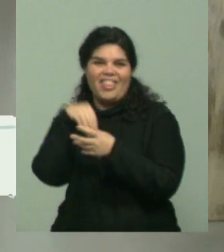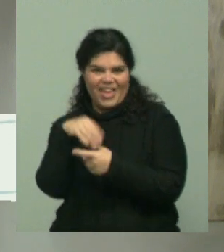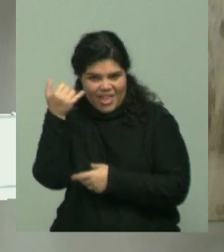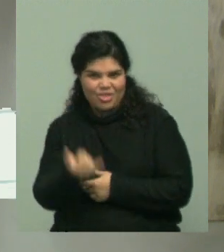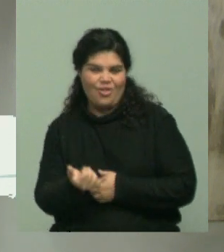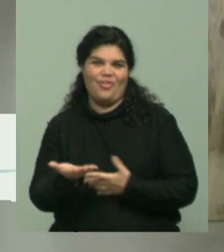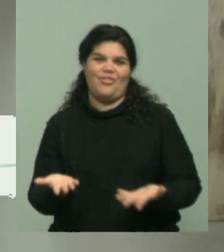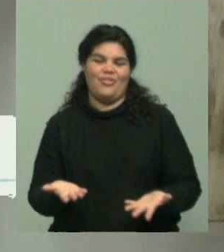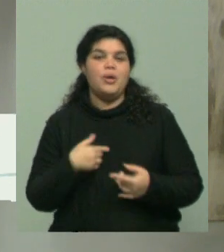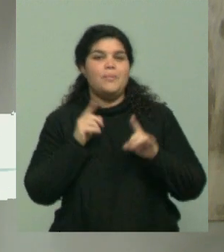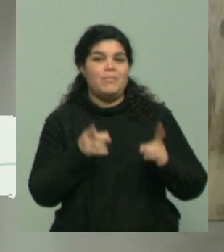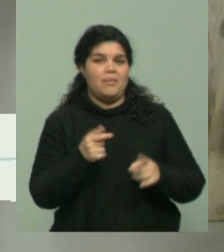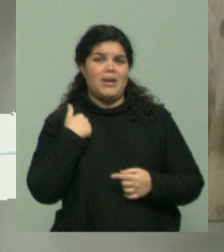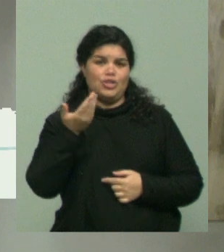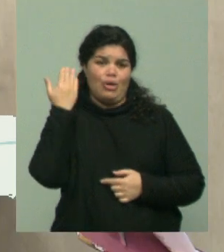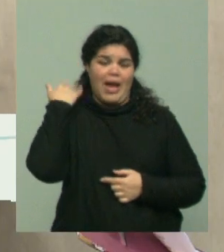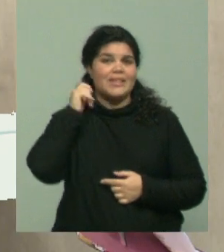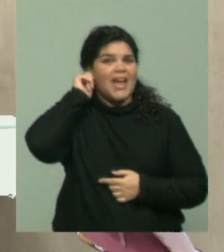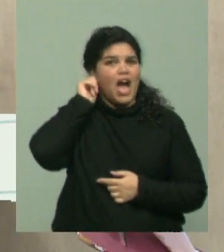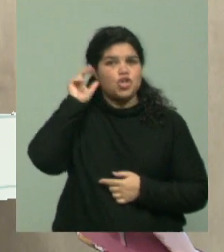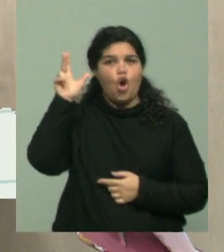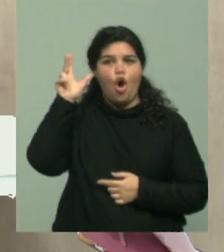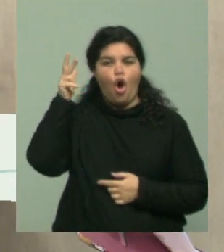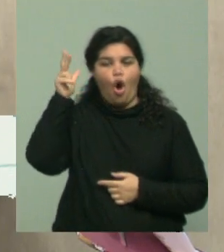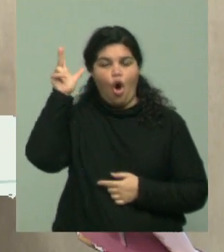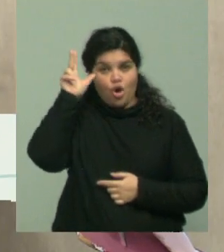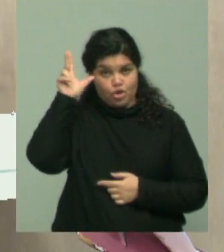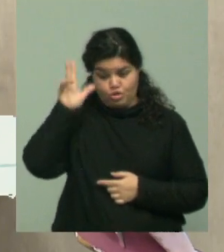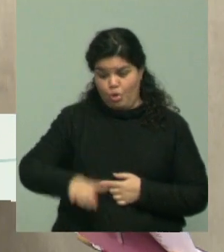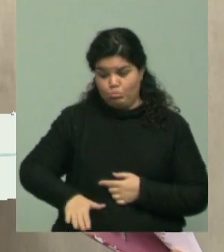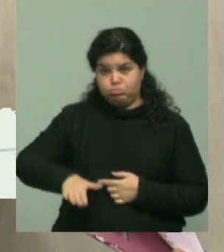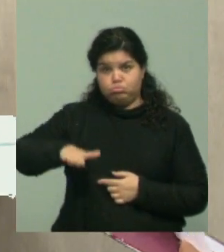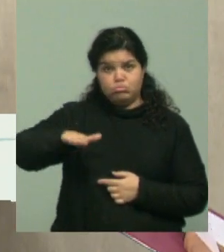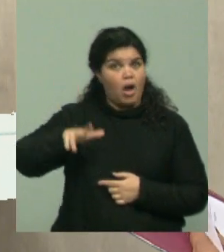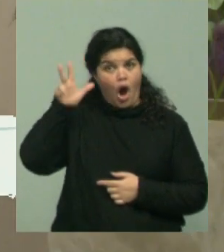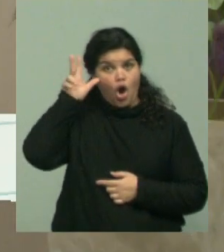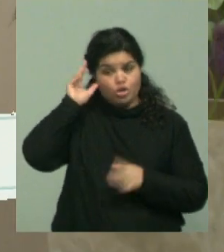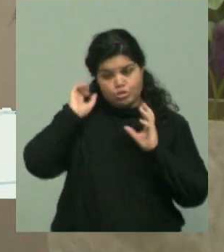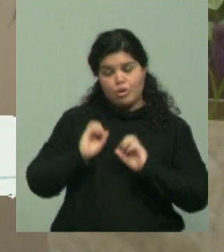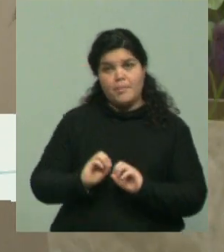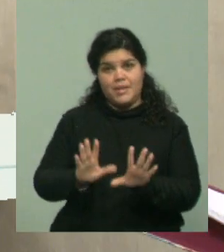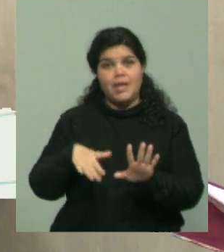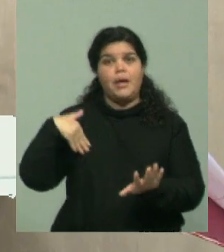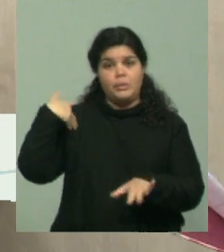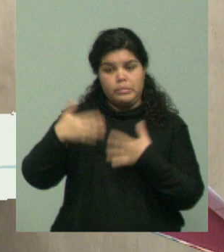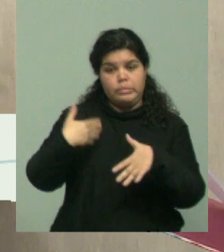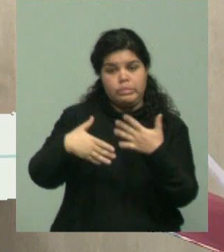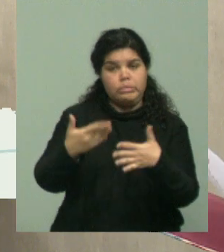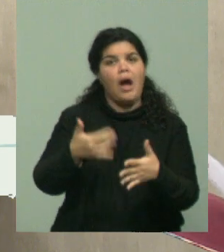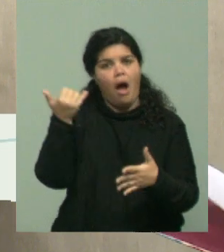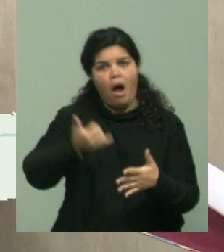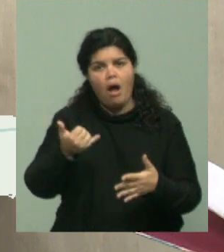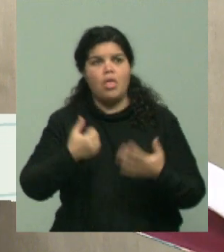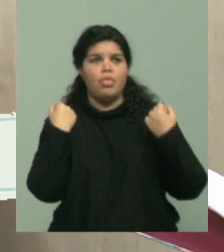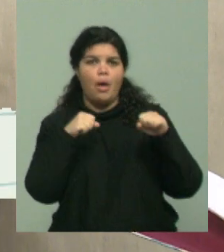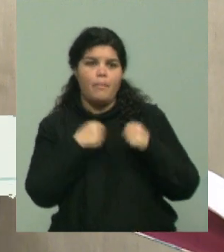8 años, uh-huh. He pasado por muchos deportes. Por distintas disciplinas. Y, bueno, en su momento yo